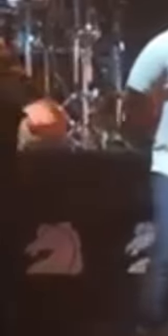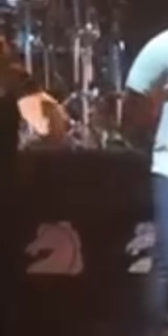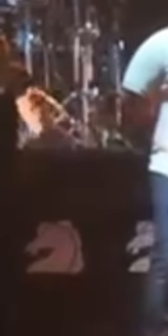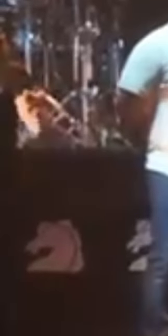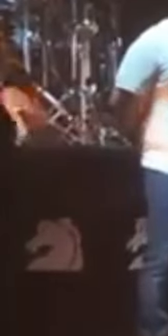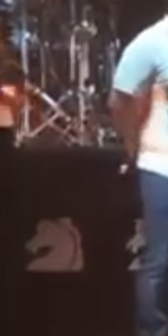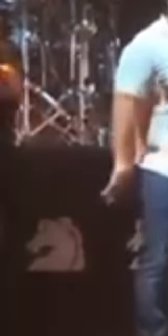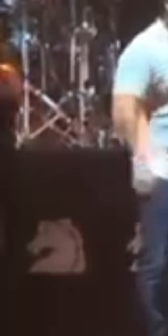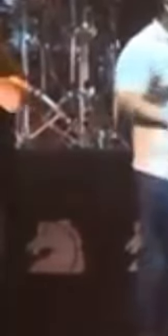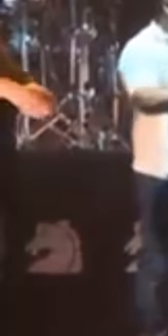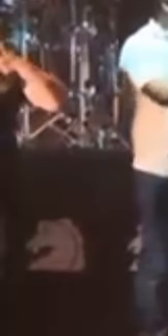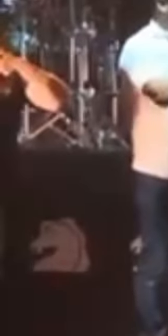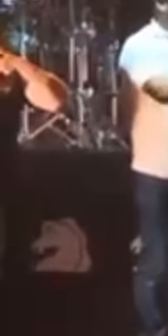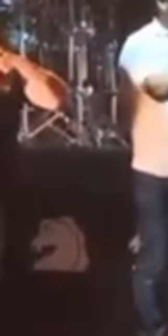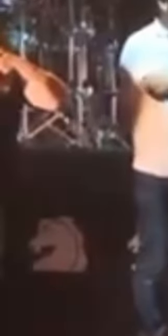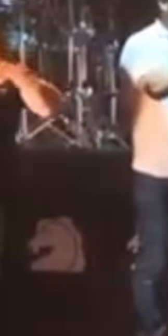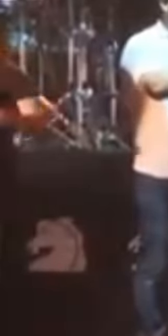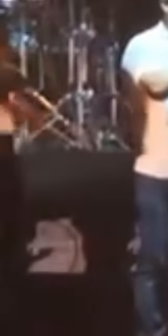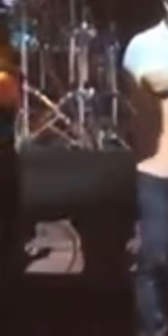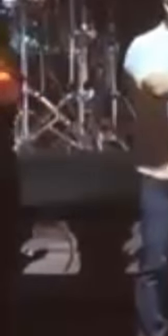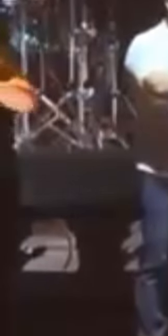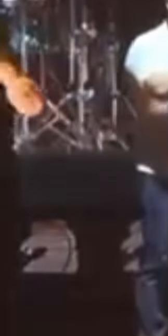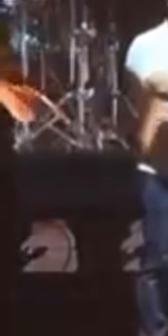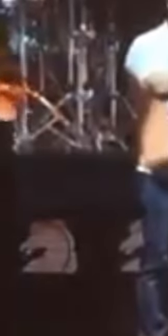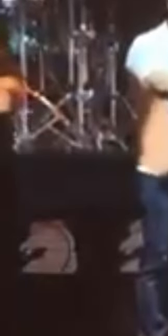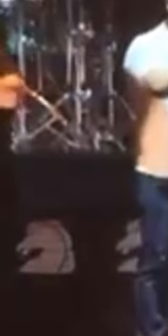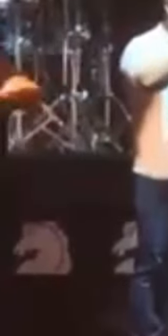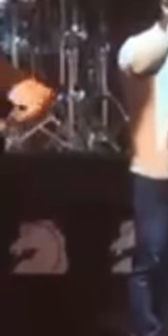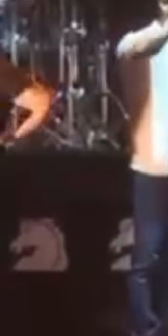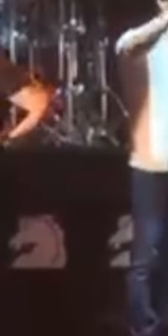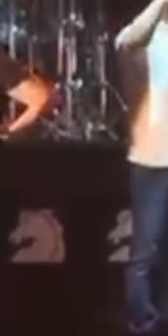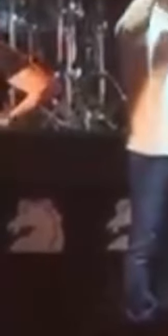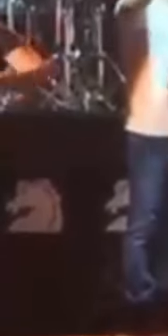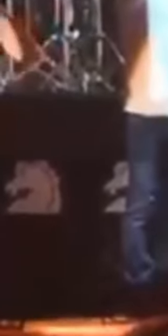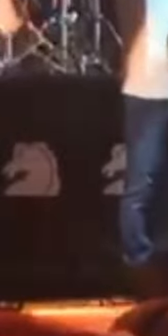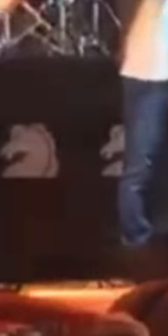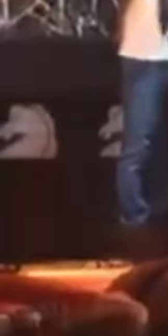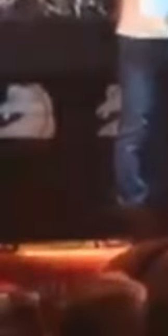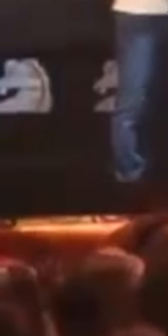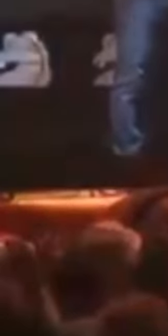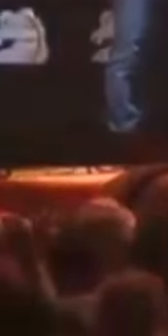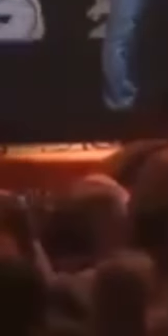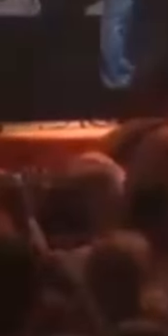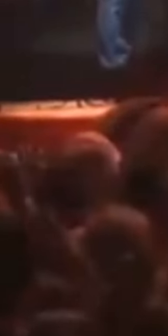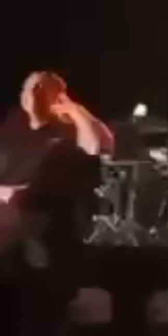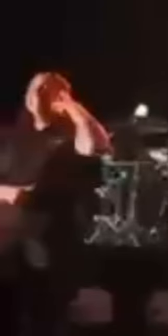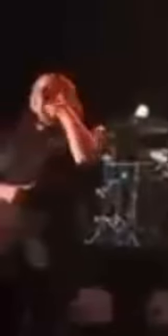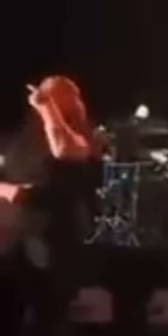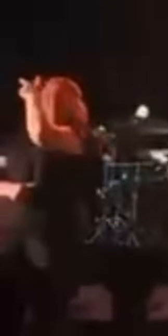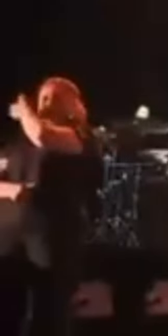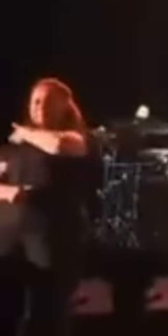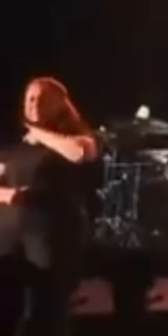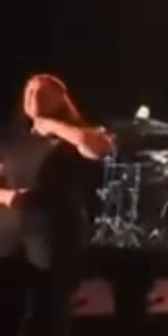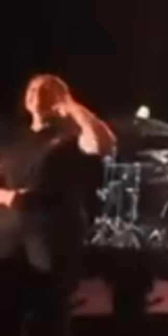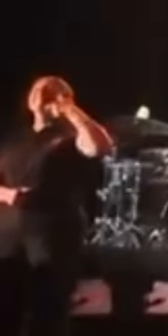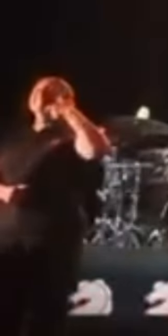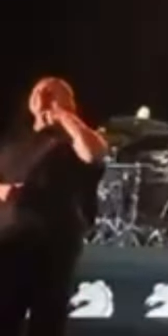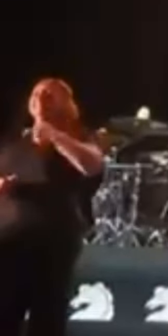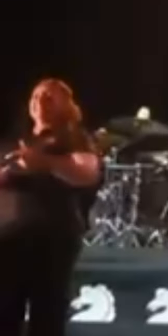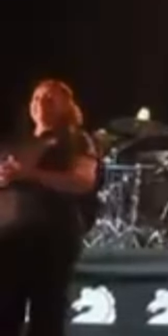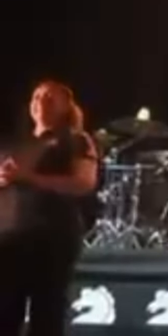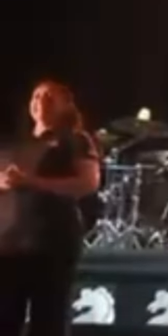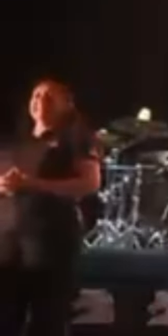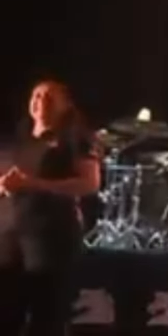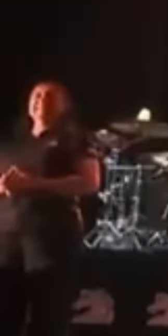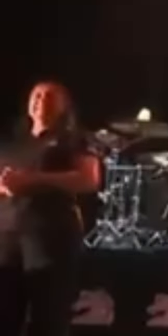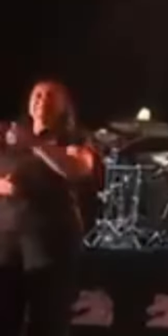El pasado miércoles 22 de mayo, durante un evento político de cierre de campaña de Lorenia Canabati Bomborstel, candidata de Movimiento Ciudadano a la Alcaldía de San Pedro Garza,